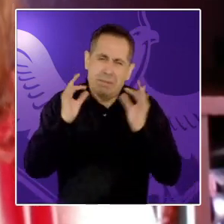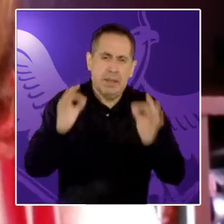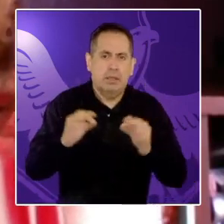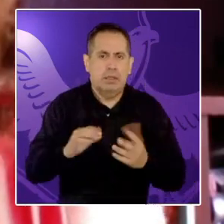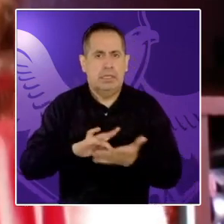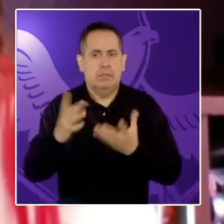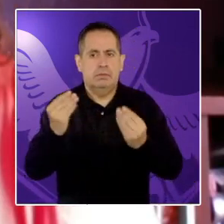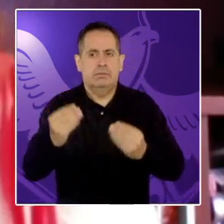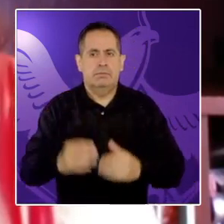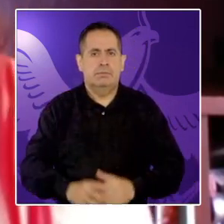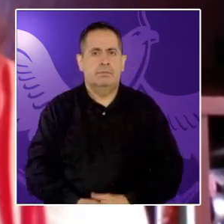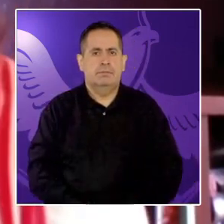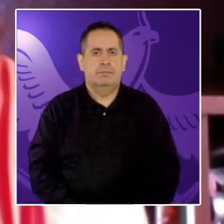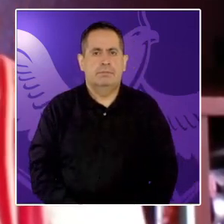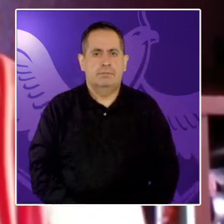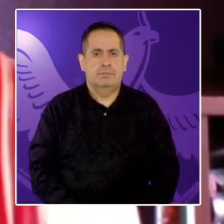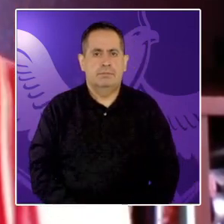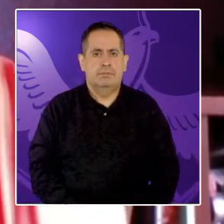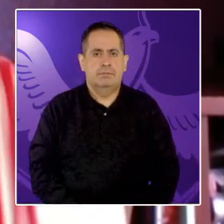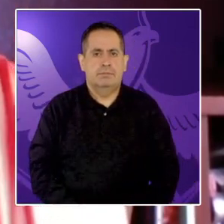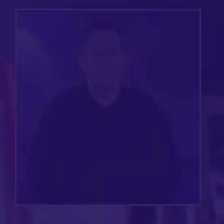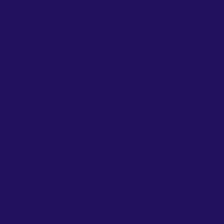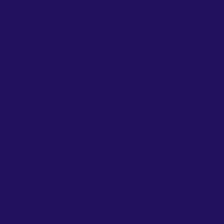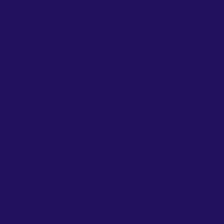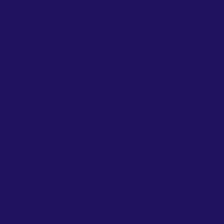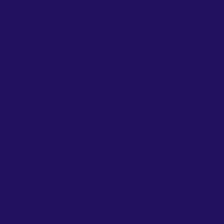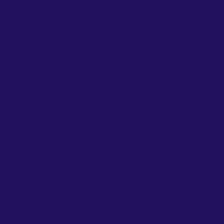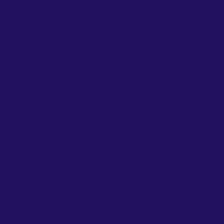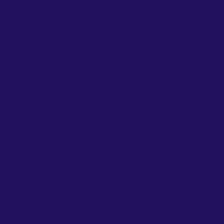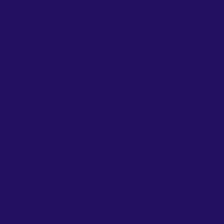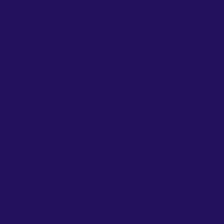hacer de sus vidas y de las nuestras. Muchas gracias.